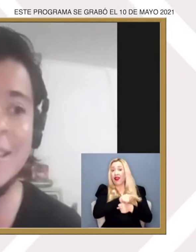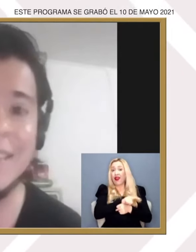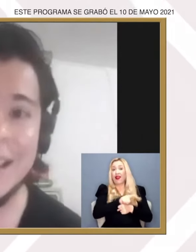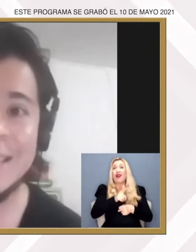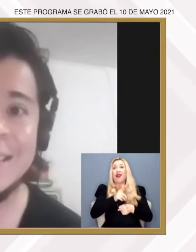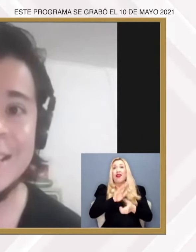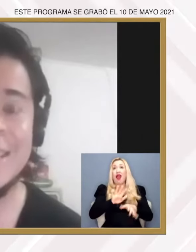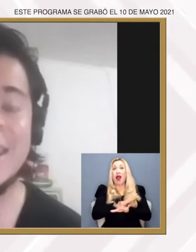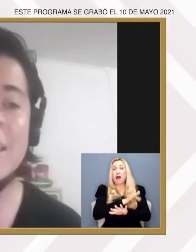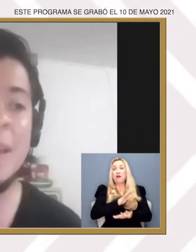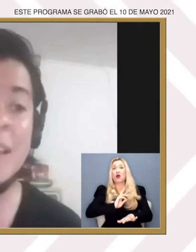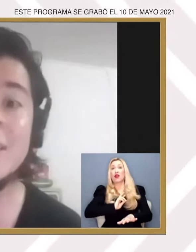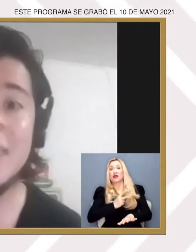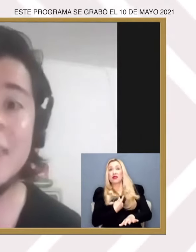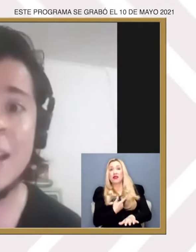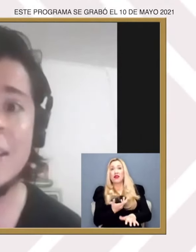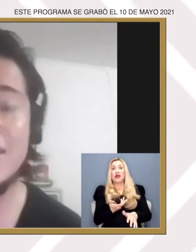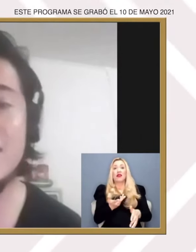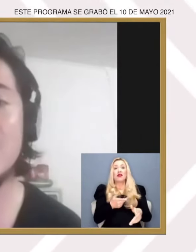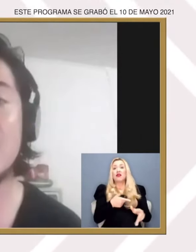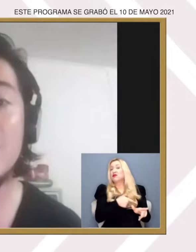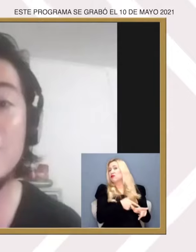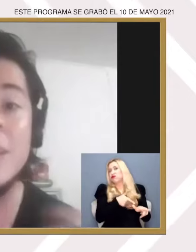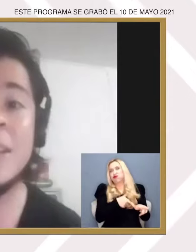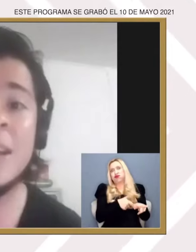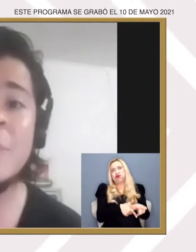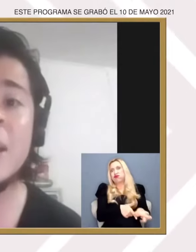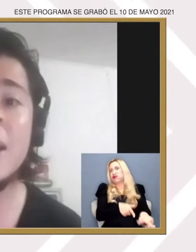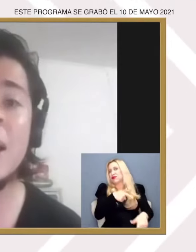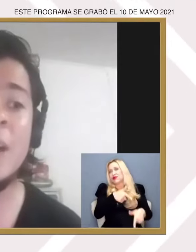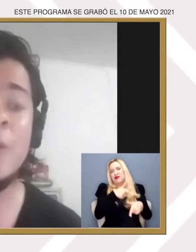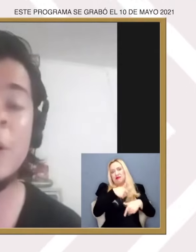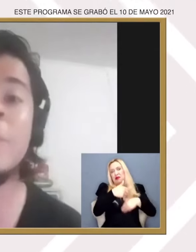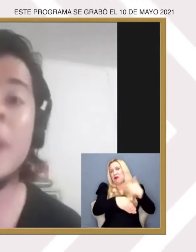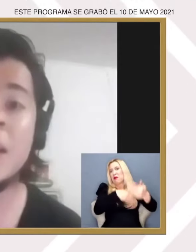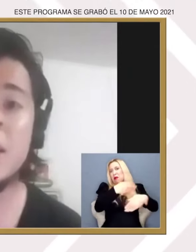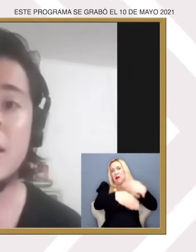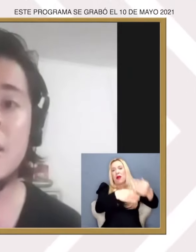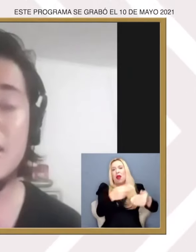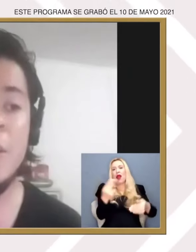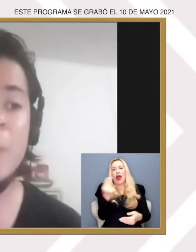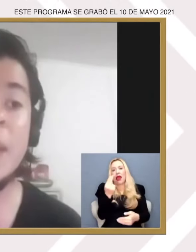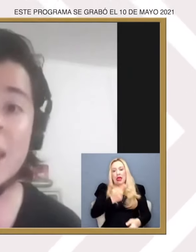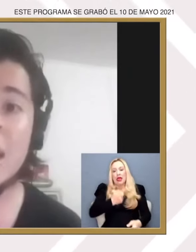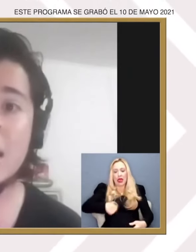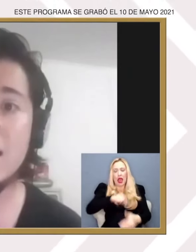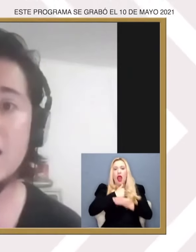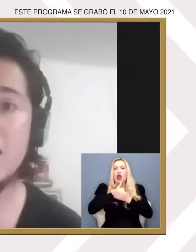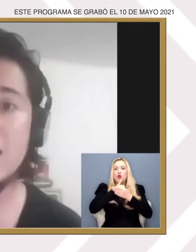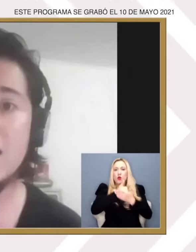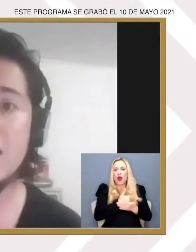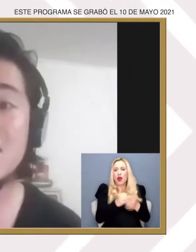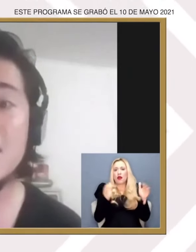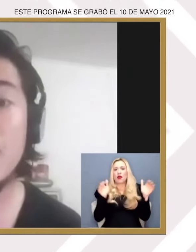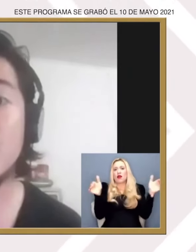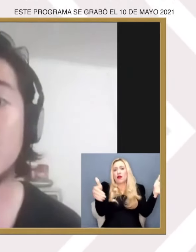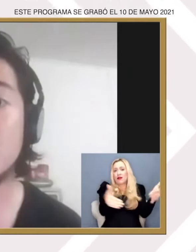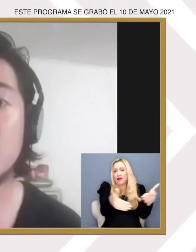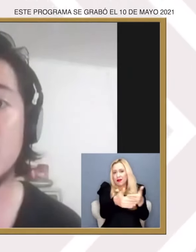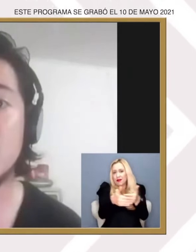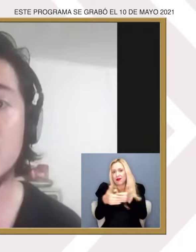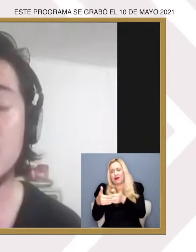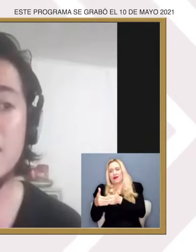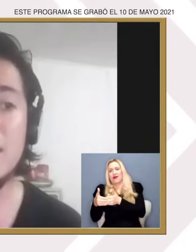ahí están y ahí van a estar y requerimos estar para acuerpar y acompañar a toda esa banda,